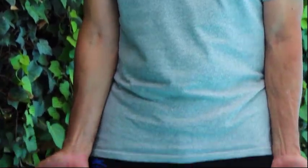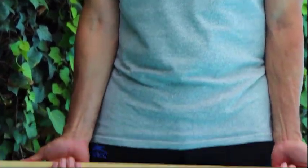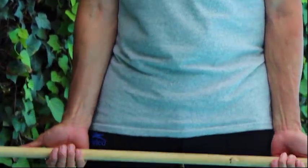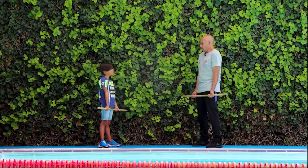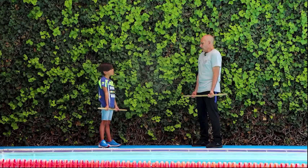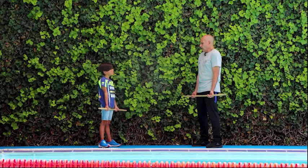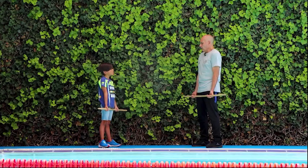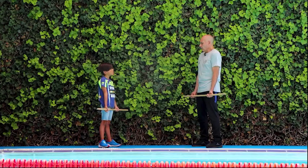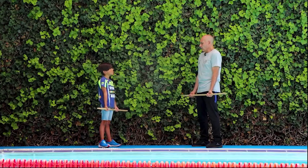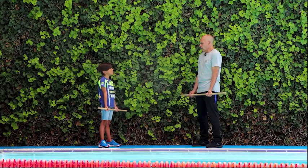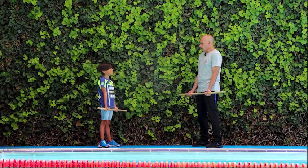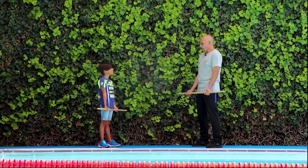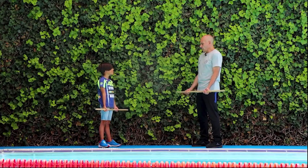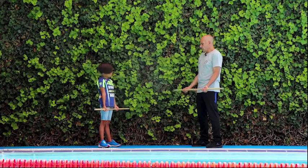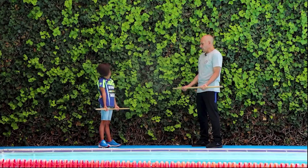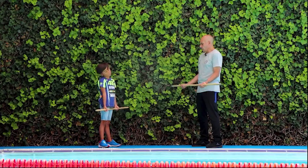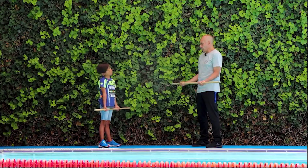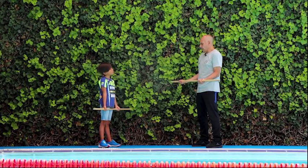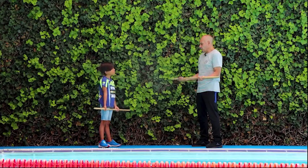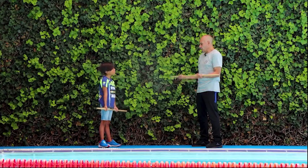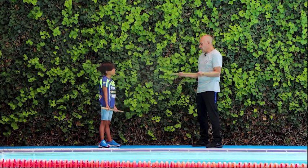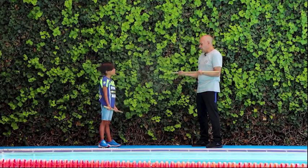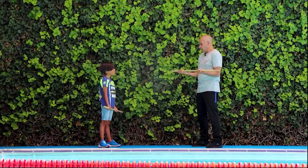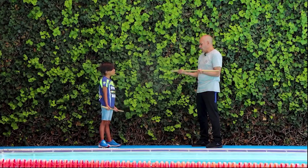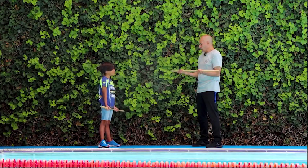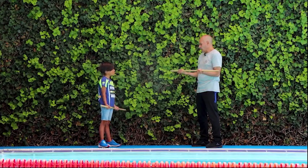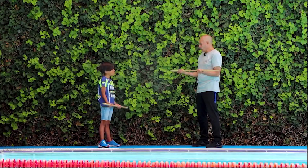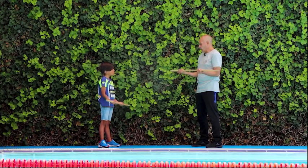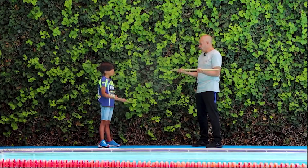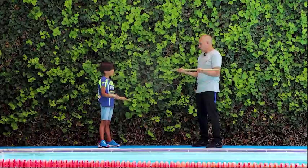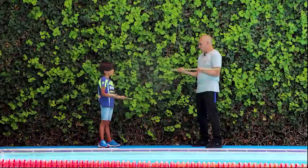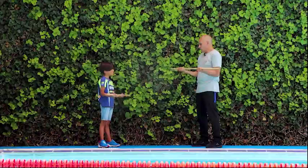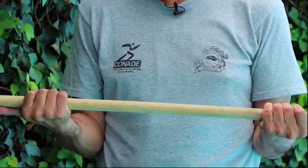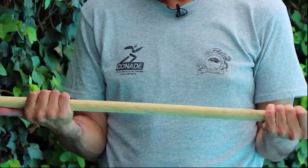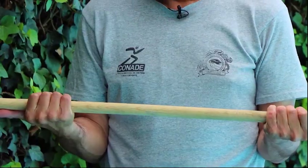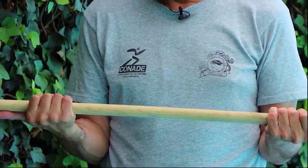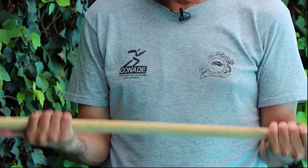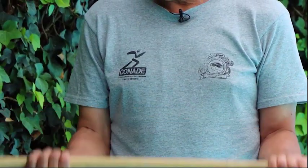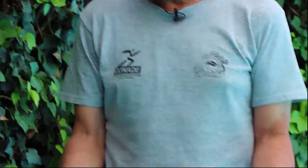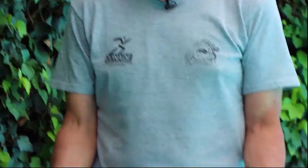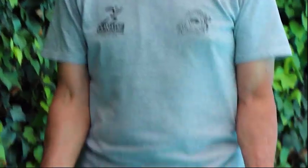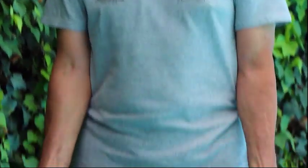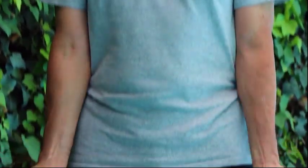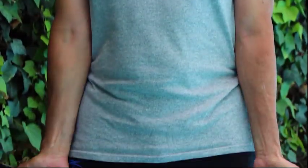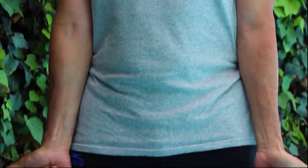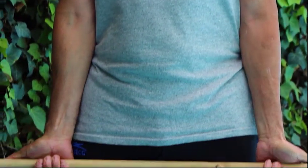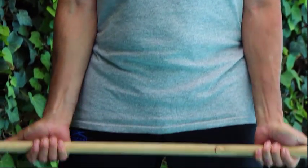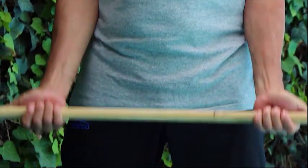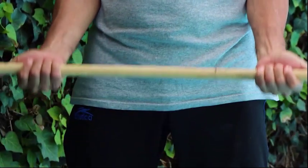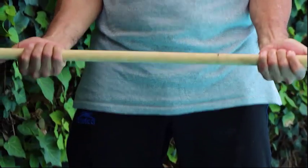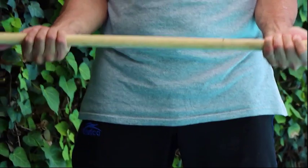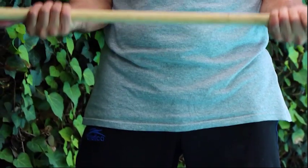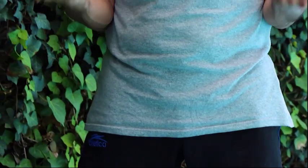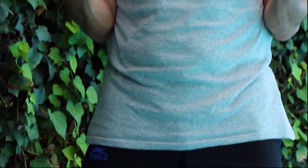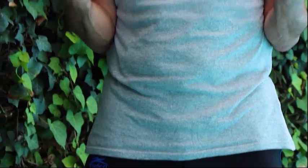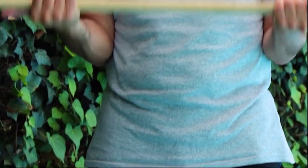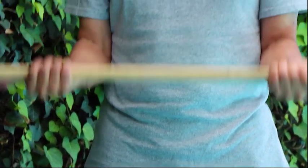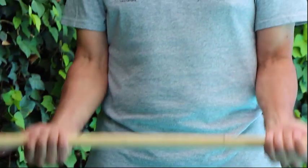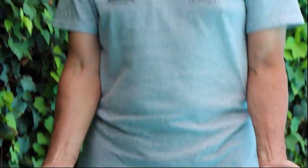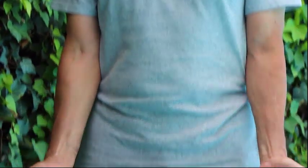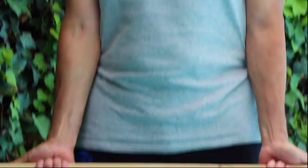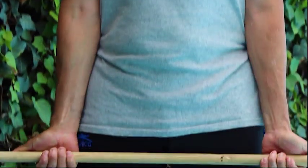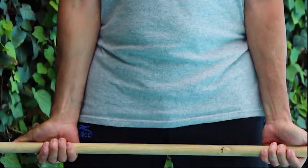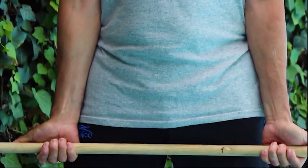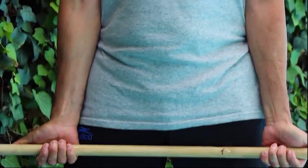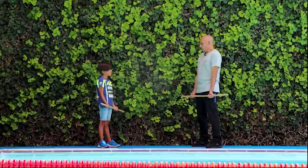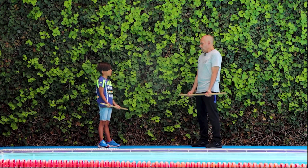palo y vamos a hacer una flexión de brazo a 90 grados y extendemos. Flexionamos